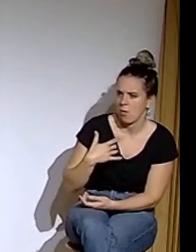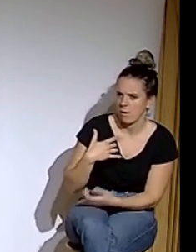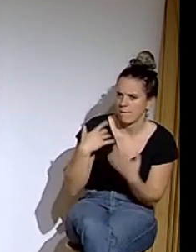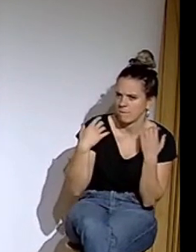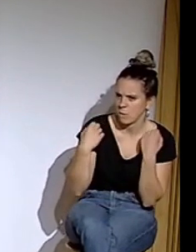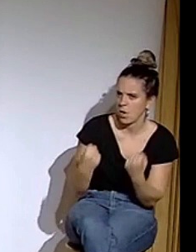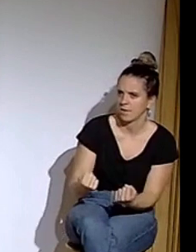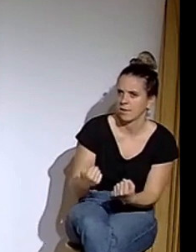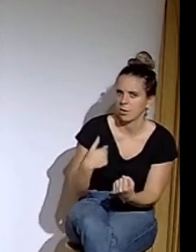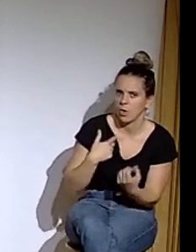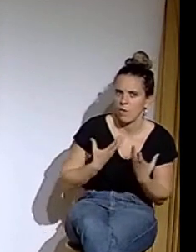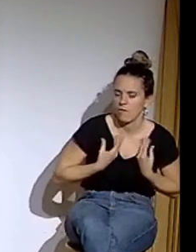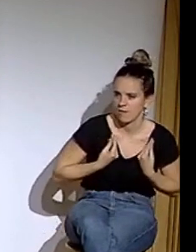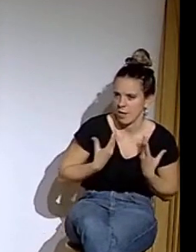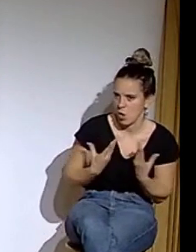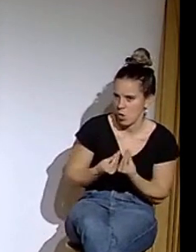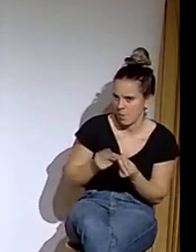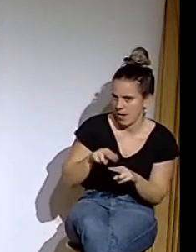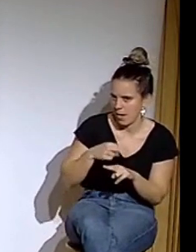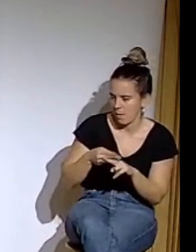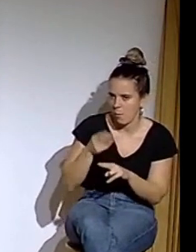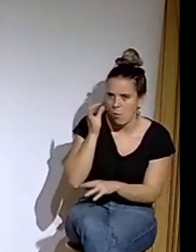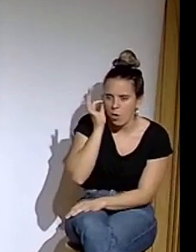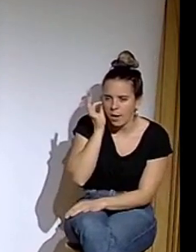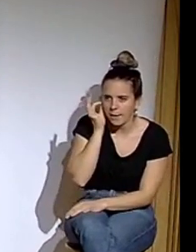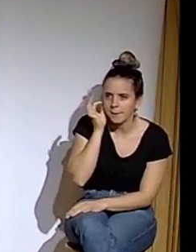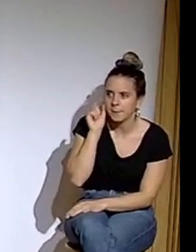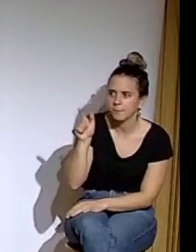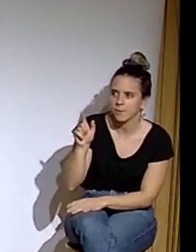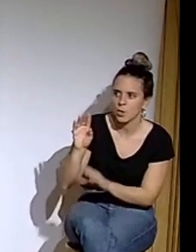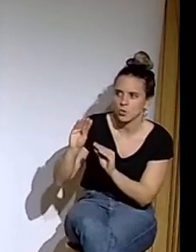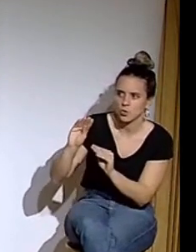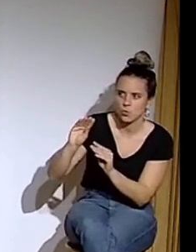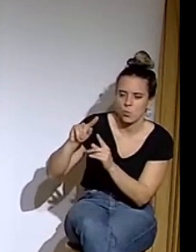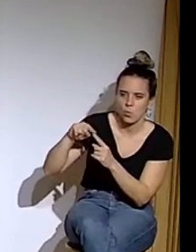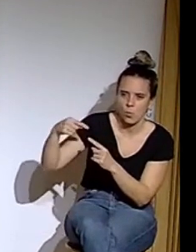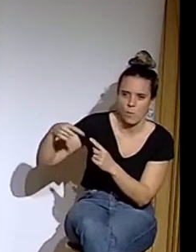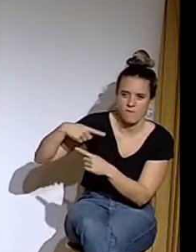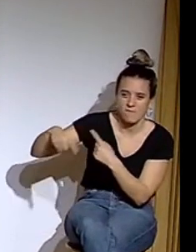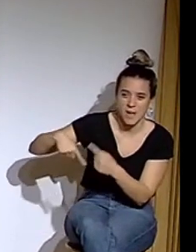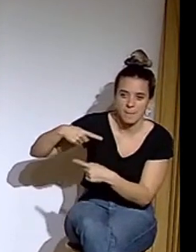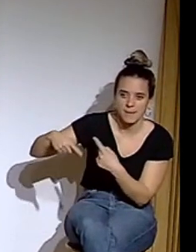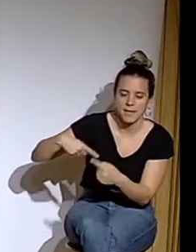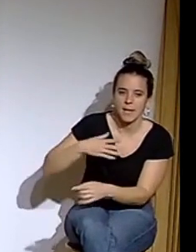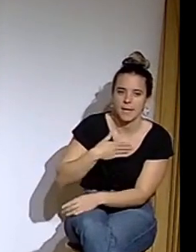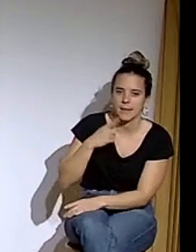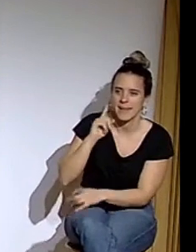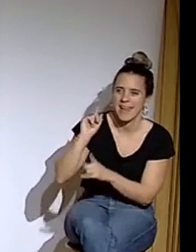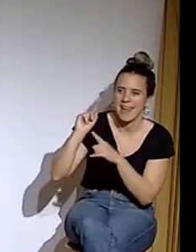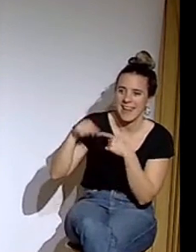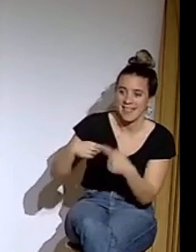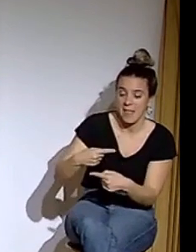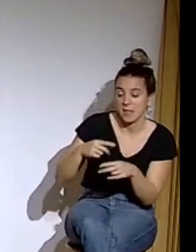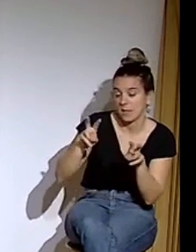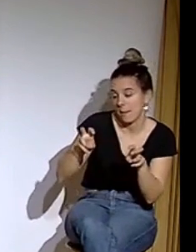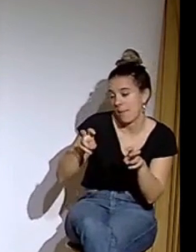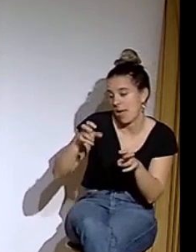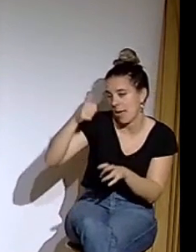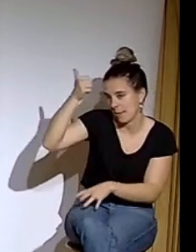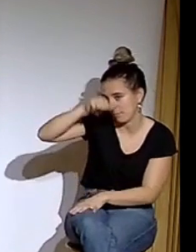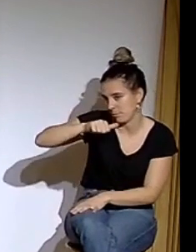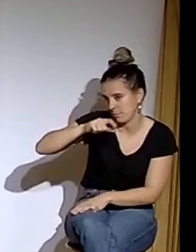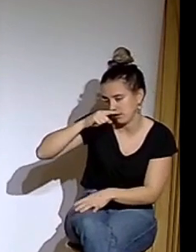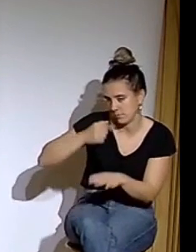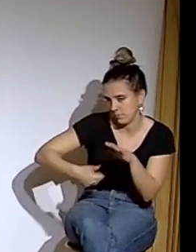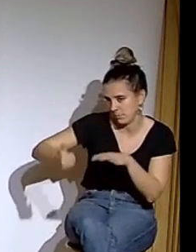con mi mujer y lo que pasaba en su propia familia hablando de la familia sino lo que le damos y los temas patriarcales y machistas heredados no